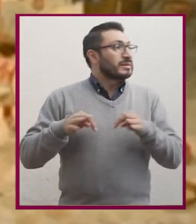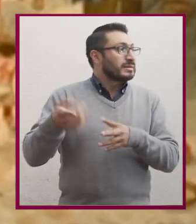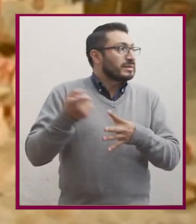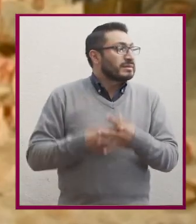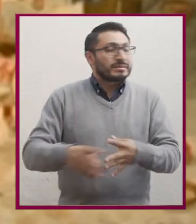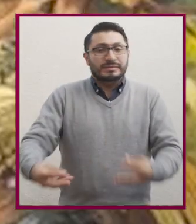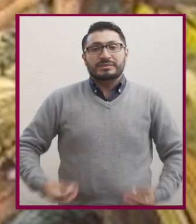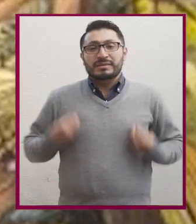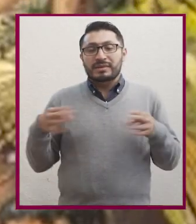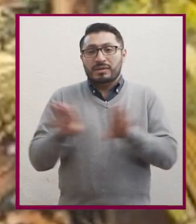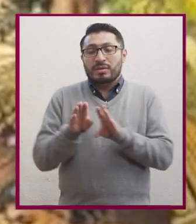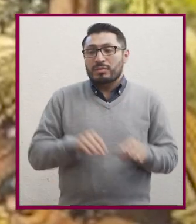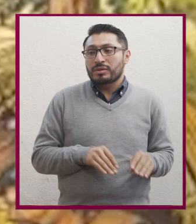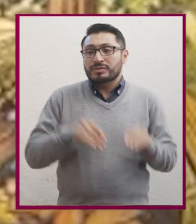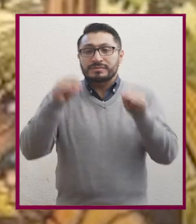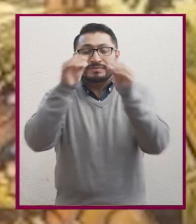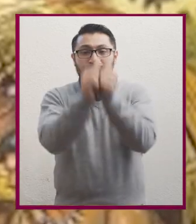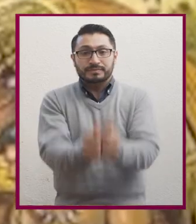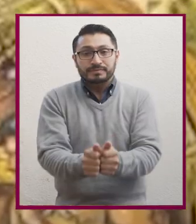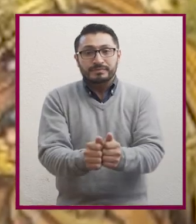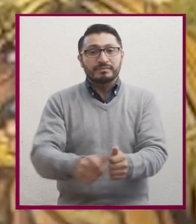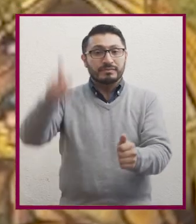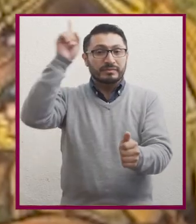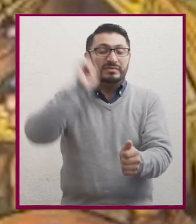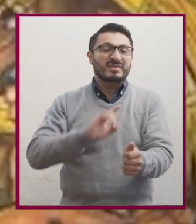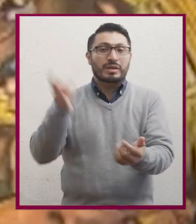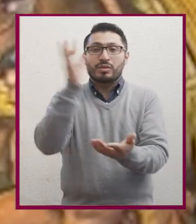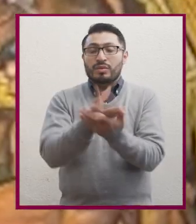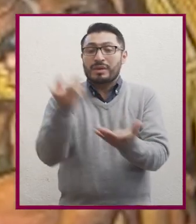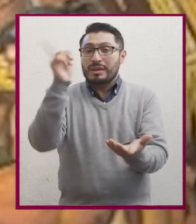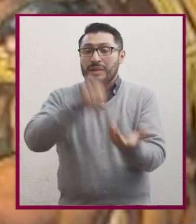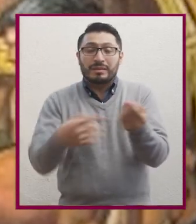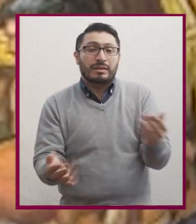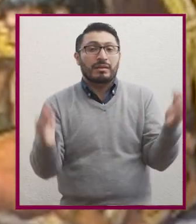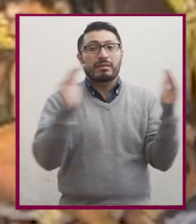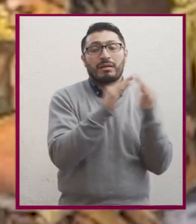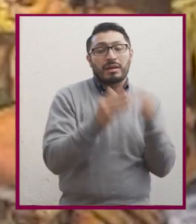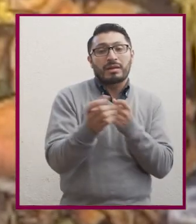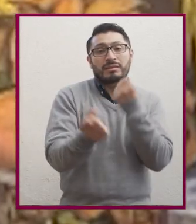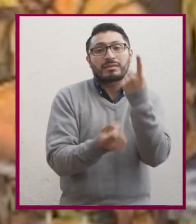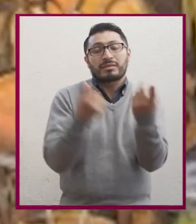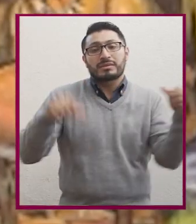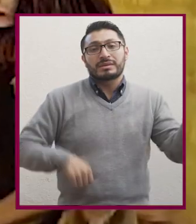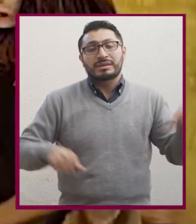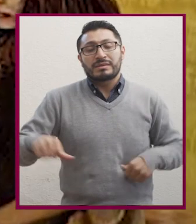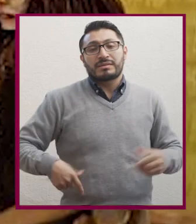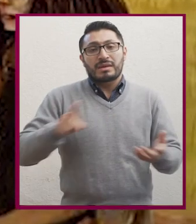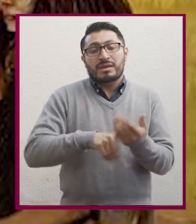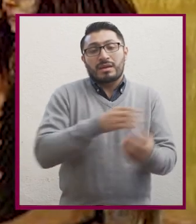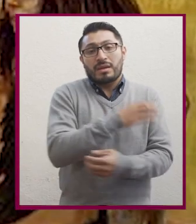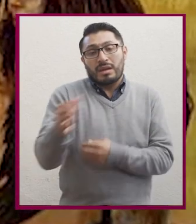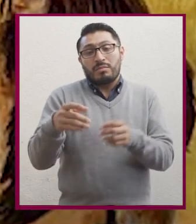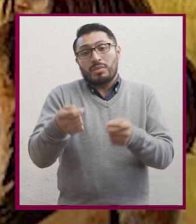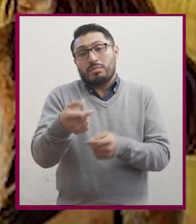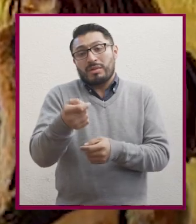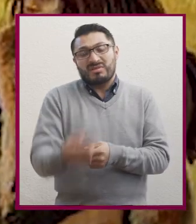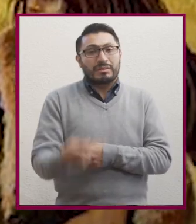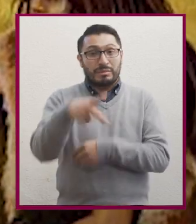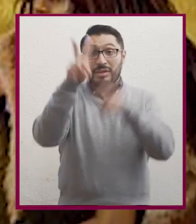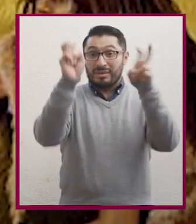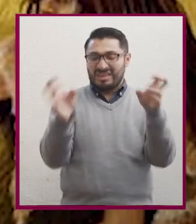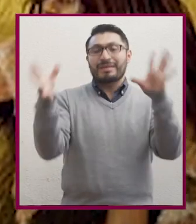forma sedentaria, las mujeres quedaron relegadas al hogar y a algunas labores agrícolas menores. Aunque este tema merece